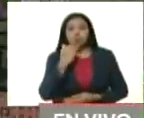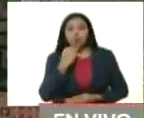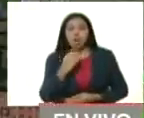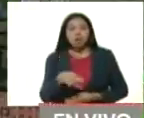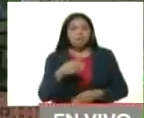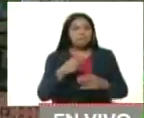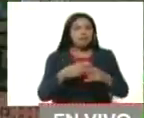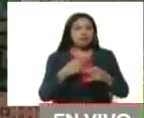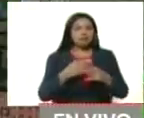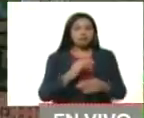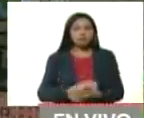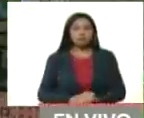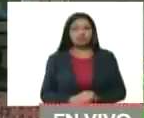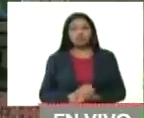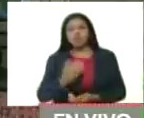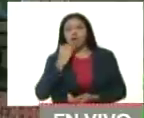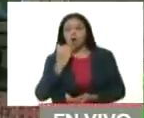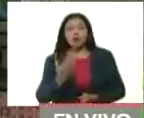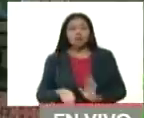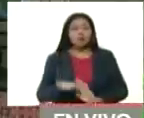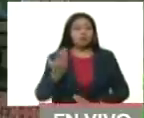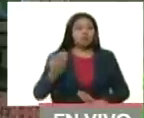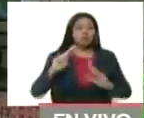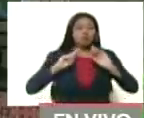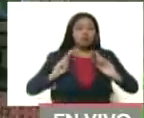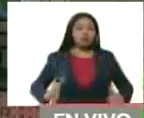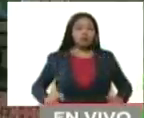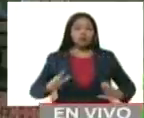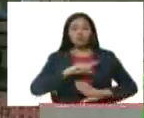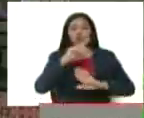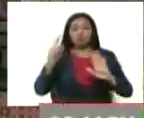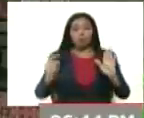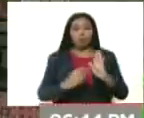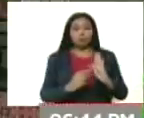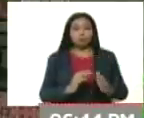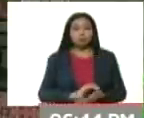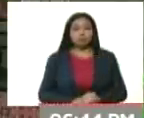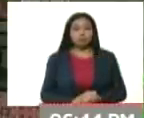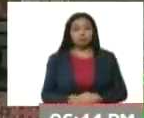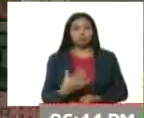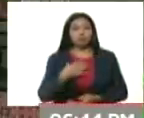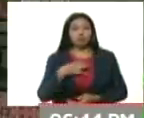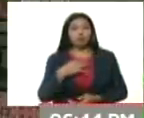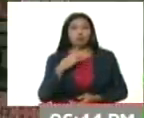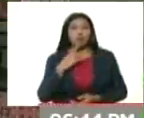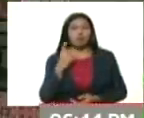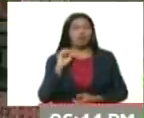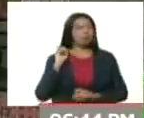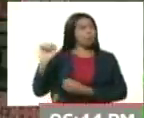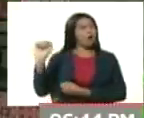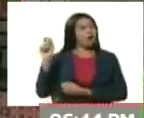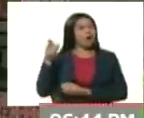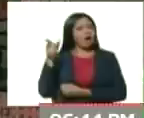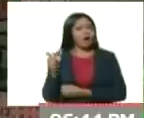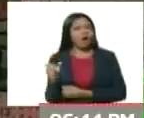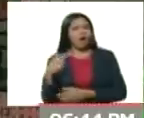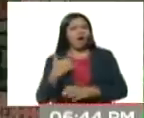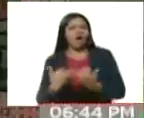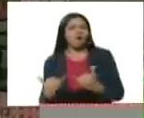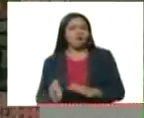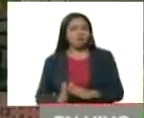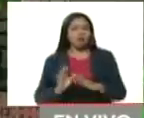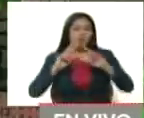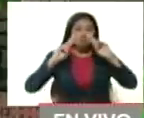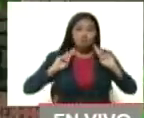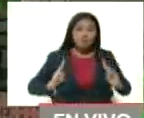grave, es algo muy importante para la humanidad entera. No se puede ser mezquino en estos momentos, en esta hora de